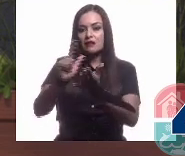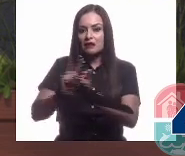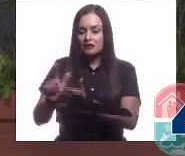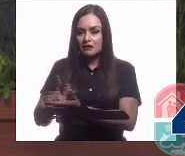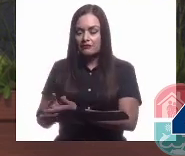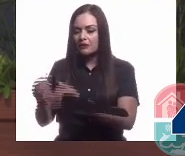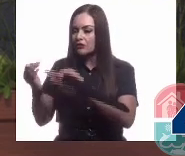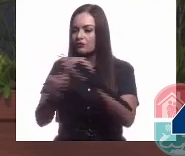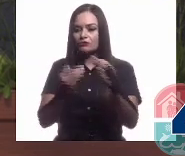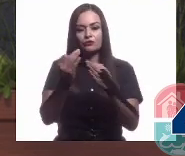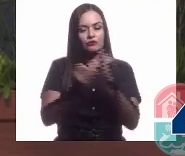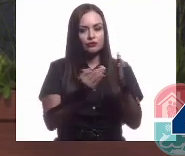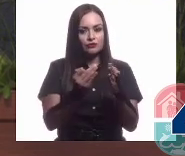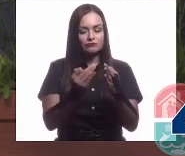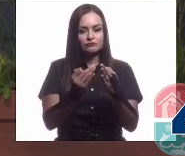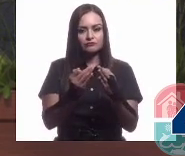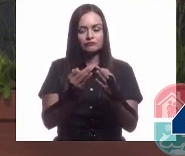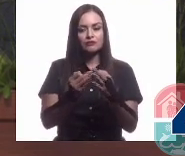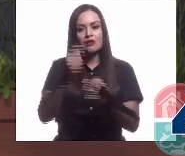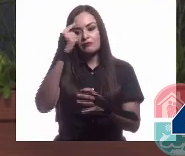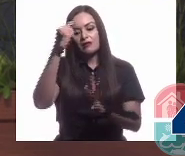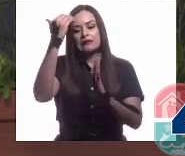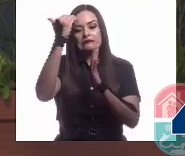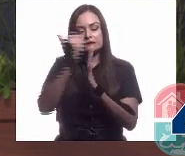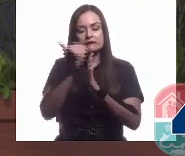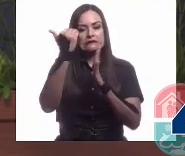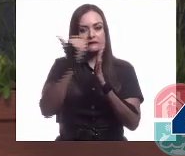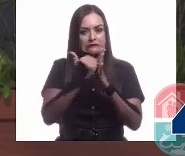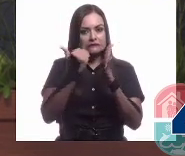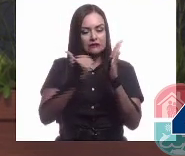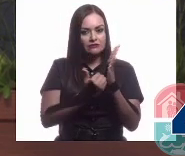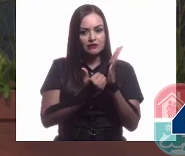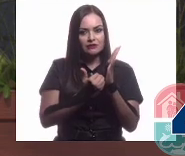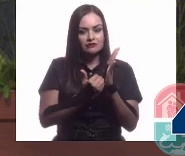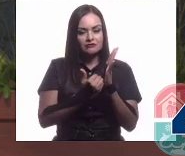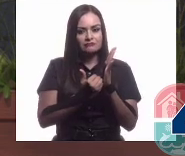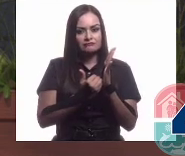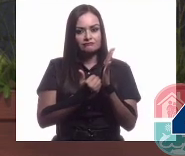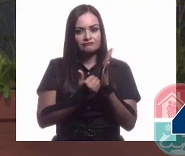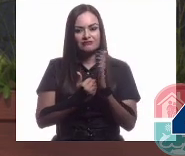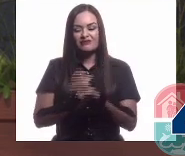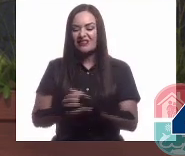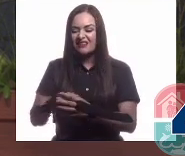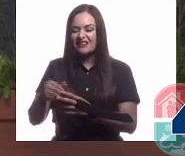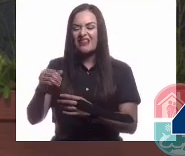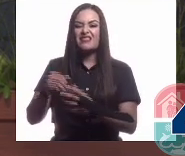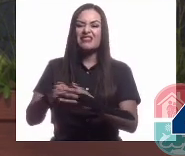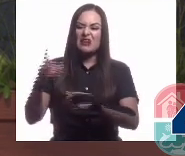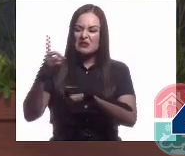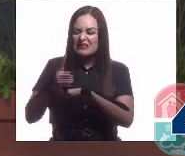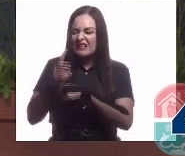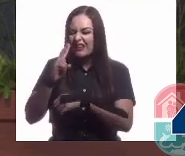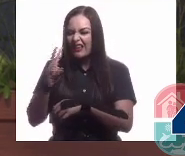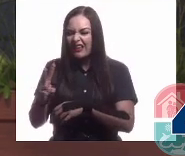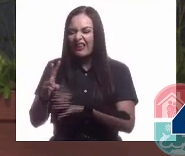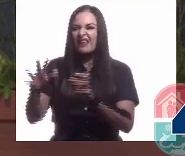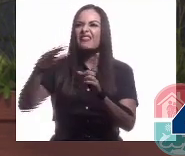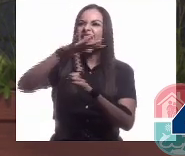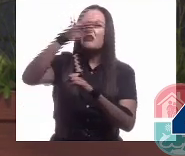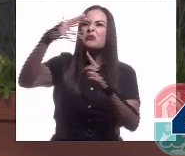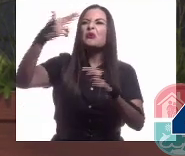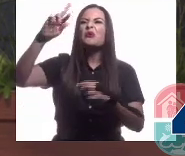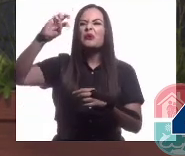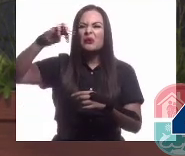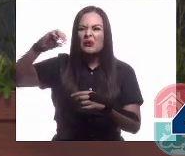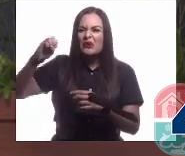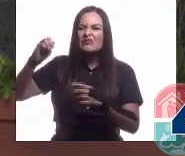disposición final. Busquemos disminuir y disponer adecuadamente de los desechos, valorizarlos, reducir la contaminación